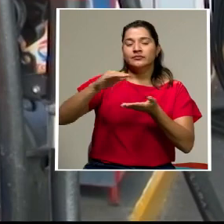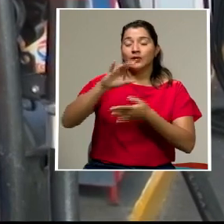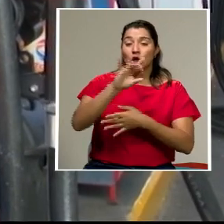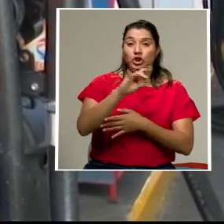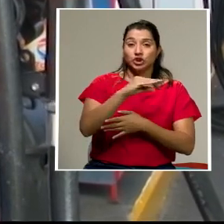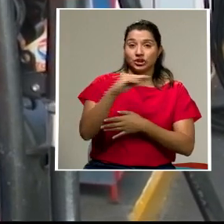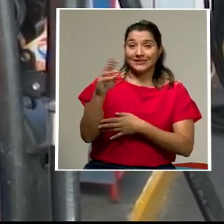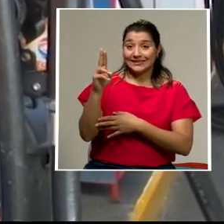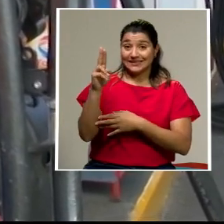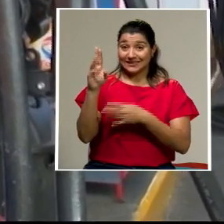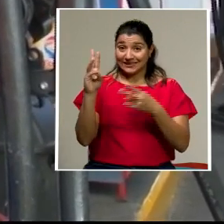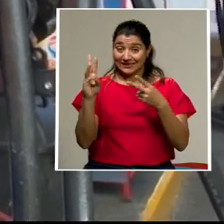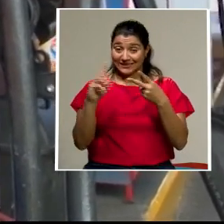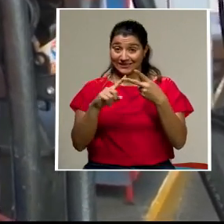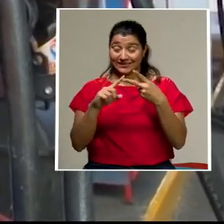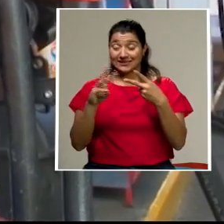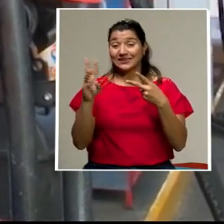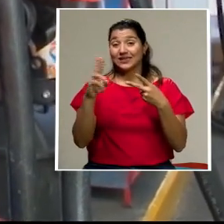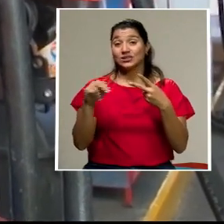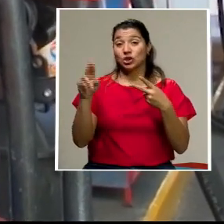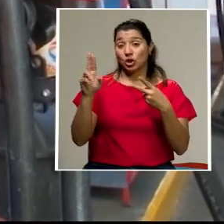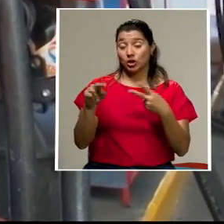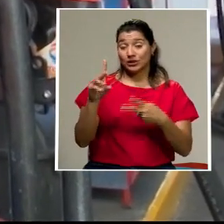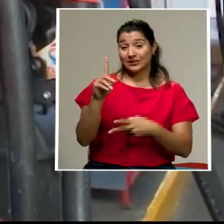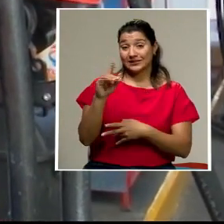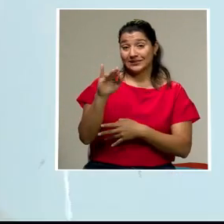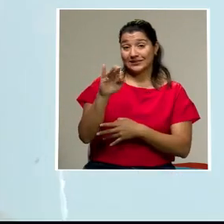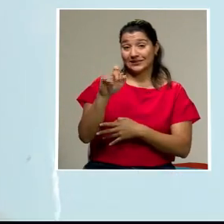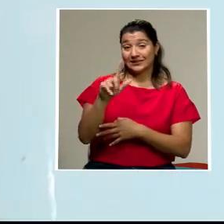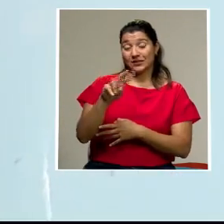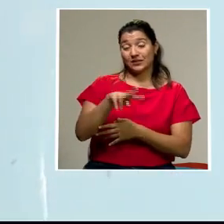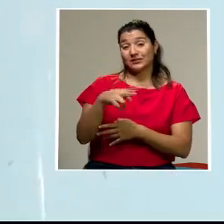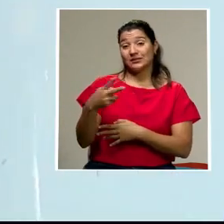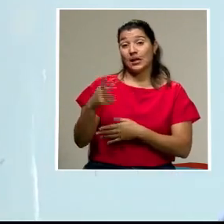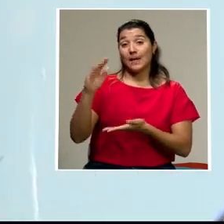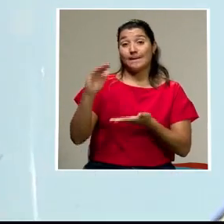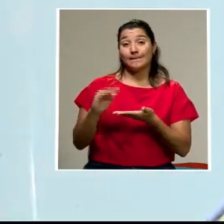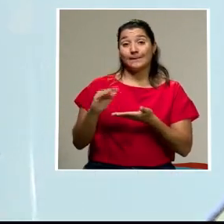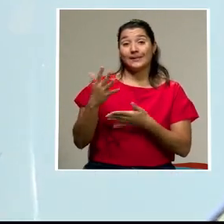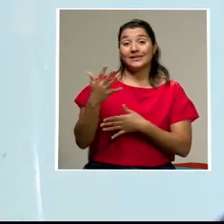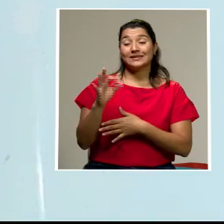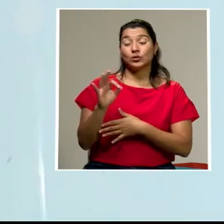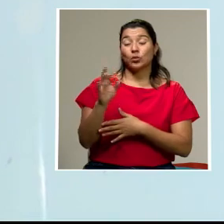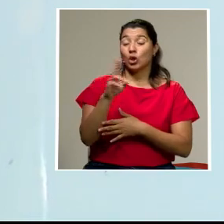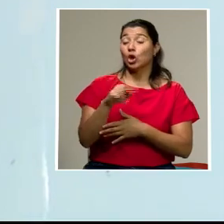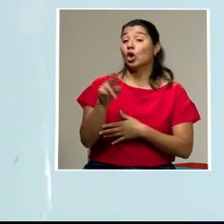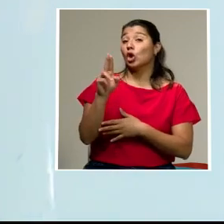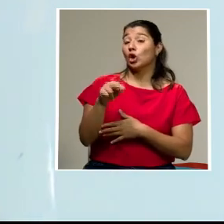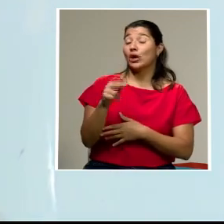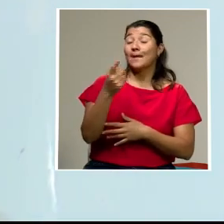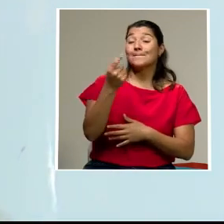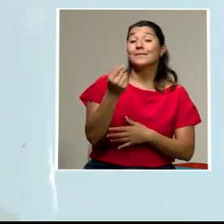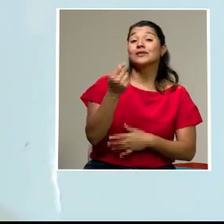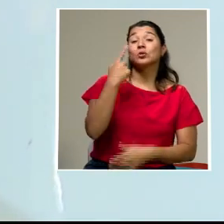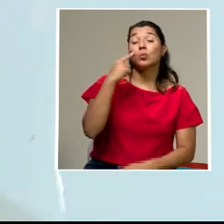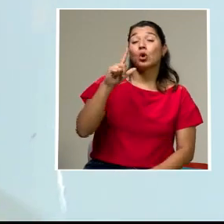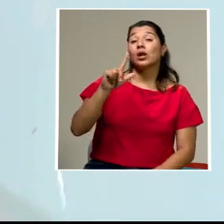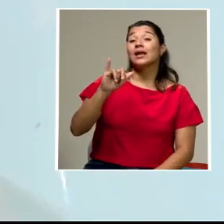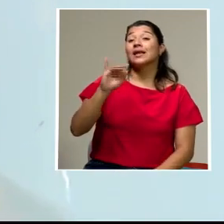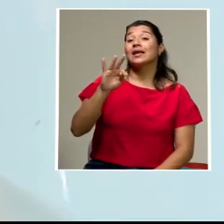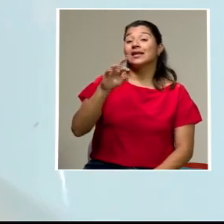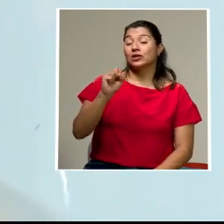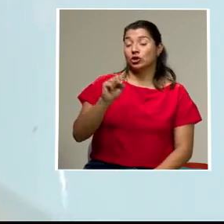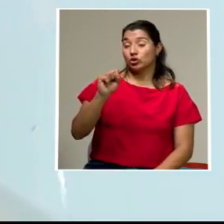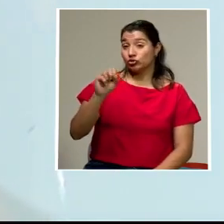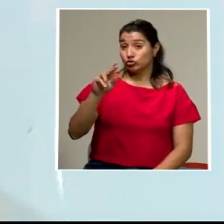En el caso del diésel, es más bien una rebaja de 19 colones. Con los nuevos parámetros, el precio por litro de la gasolina Super